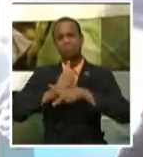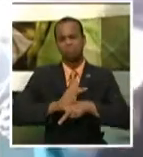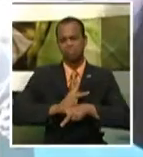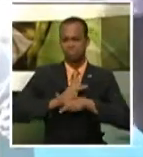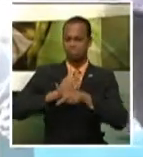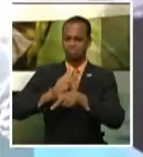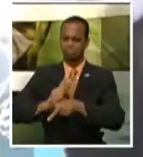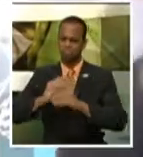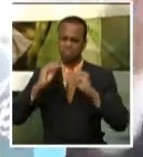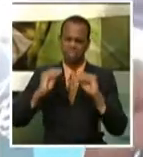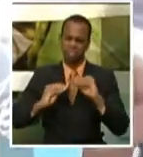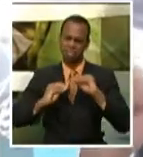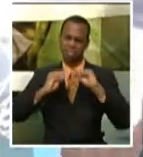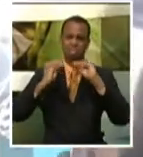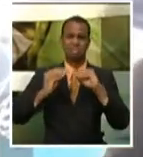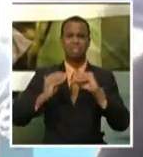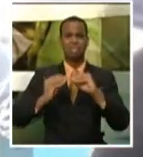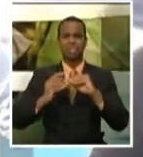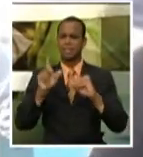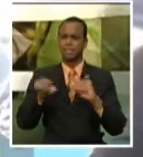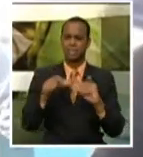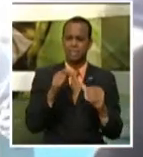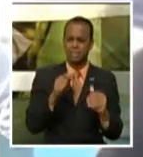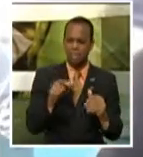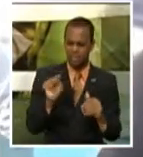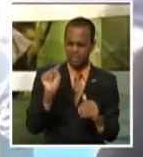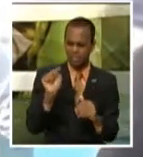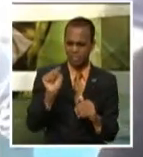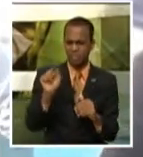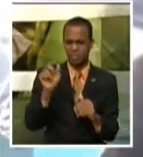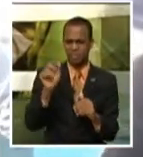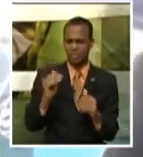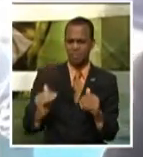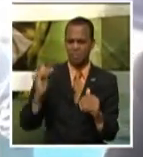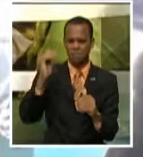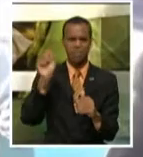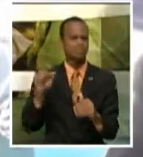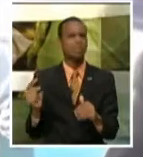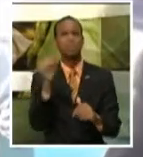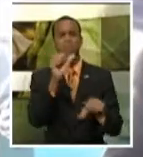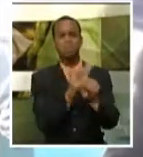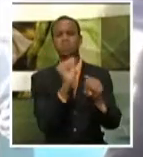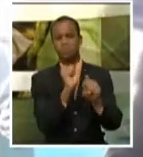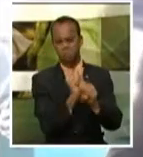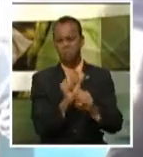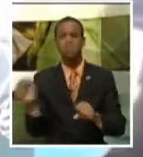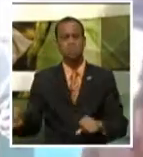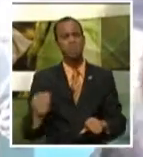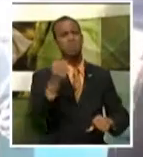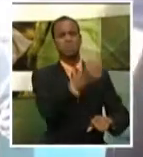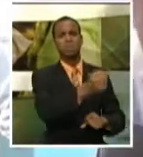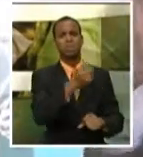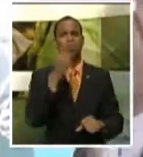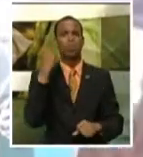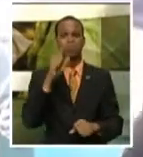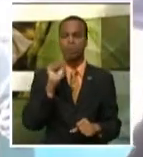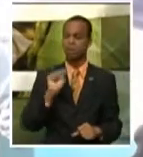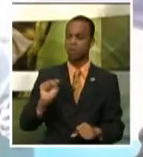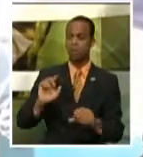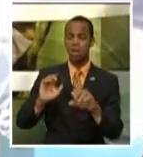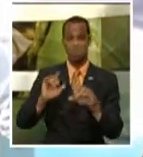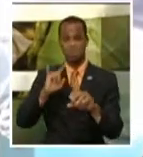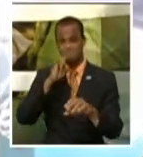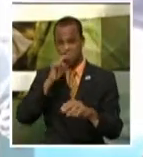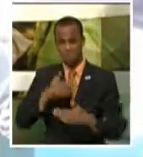y tienen que sacar el más grande de la escuela para mandarlo a buscar algunos centavos con algún trabajito a la calle para alimentar a los más